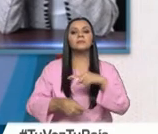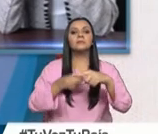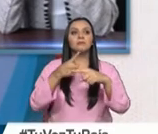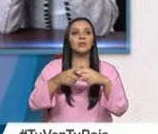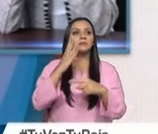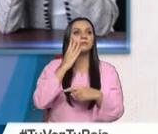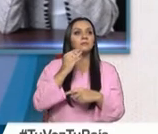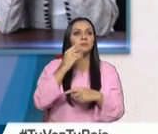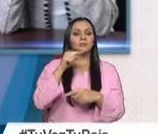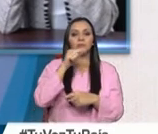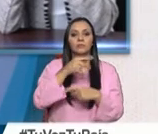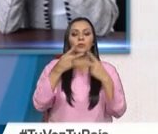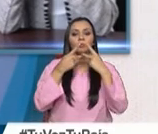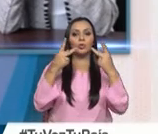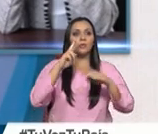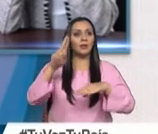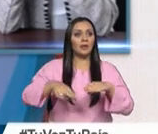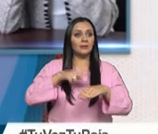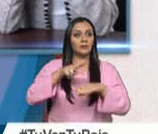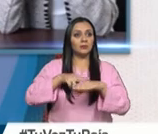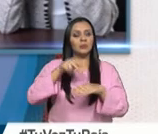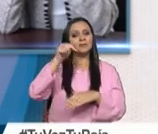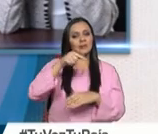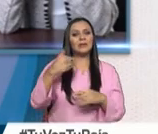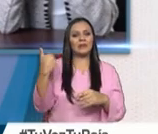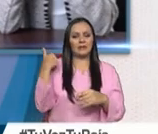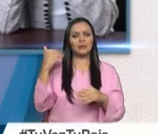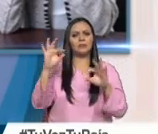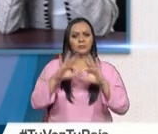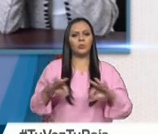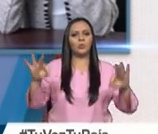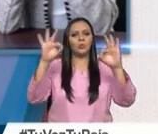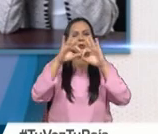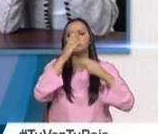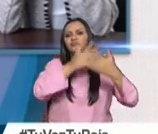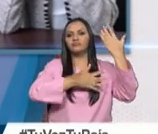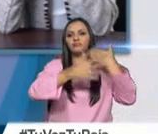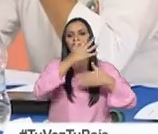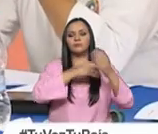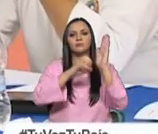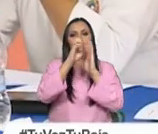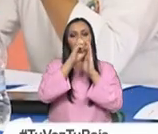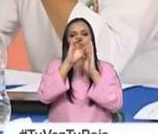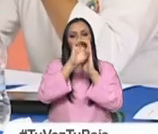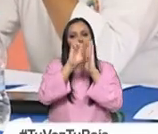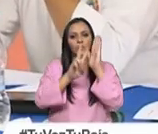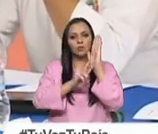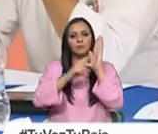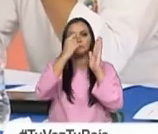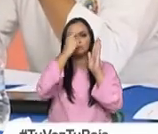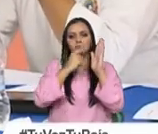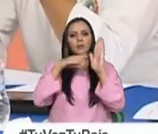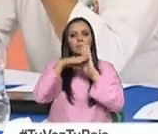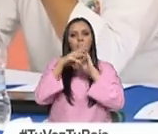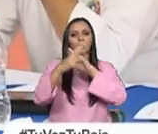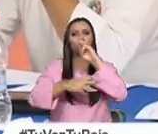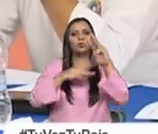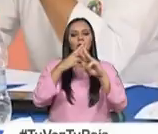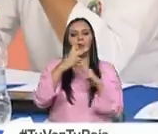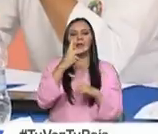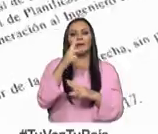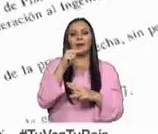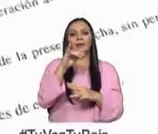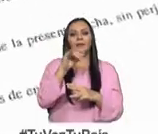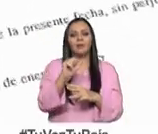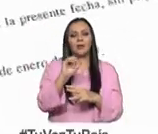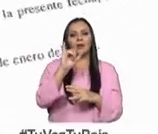experiencia en el sector público nacional, Sandra Naranjo también tiene una importante trayectoria internacional, pues trabajó en el Banco Mundial en Kenia e